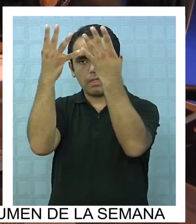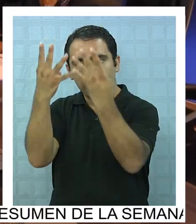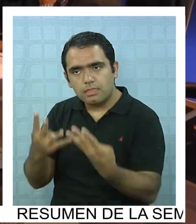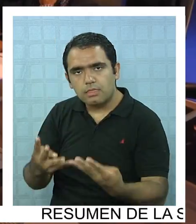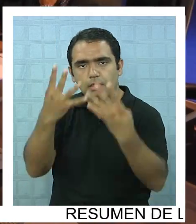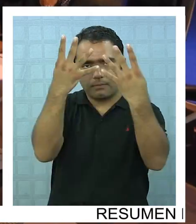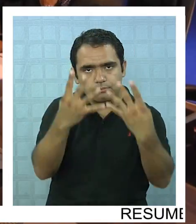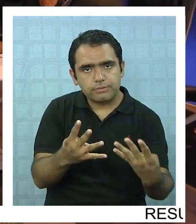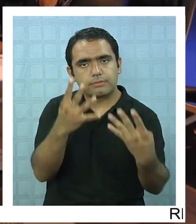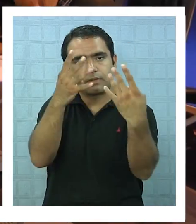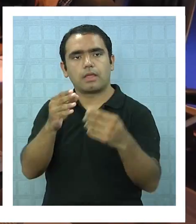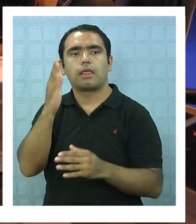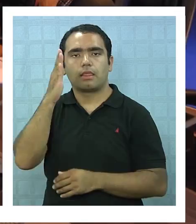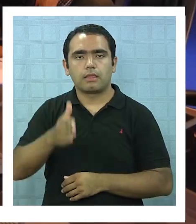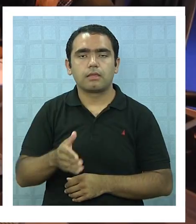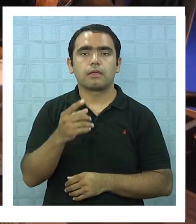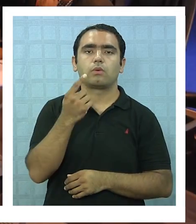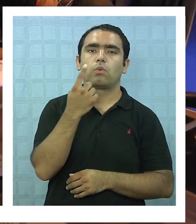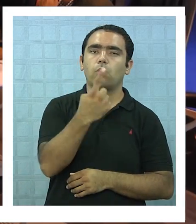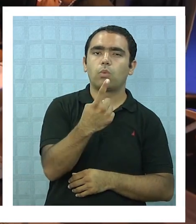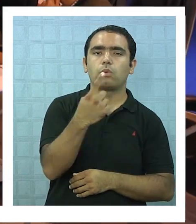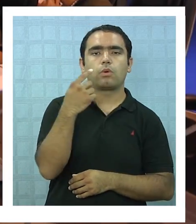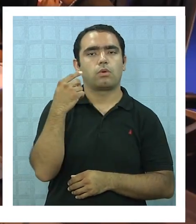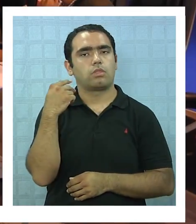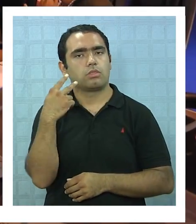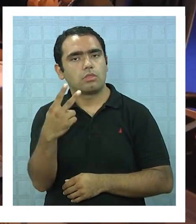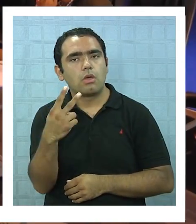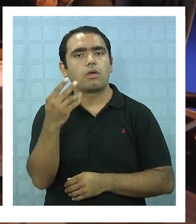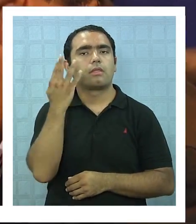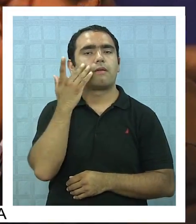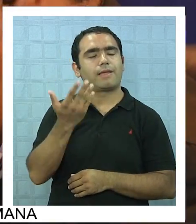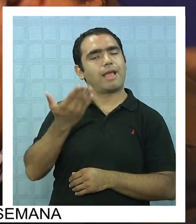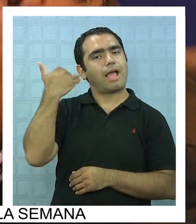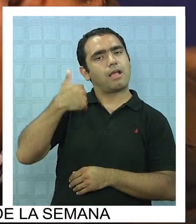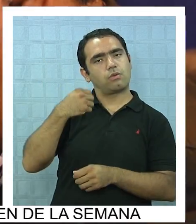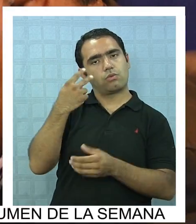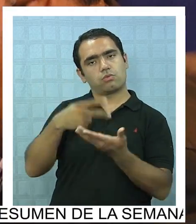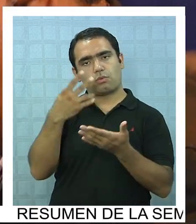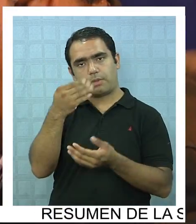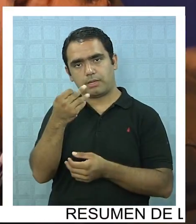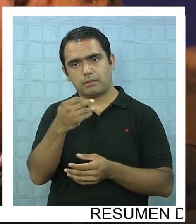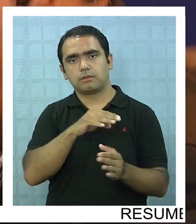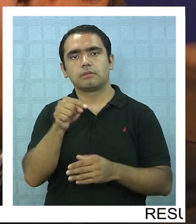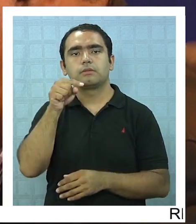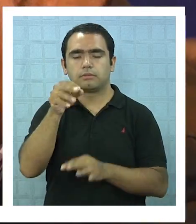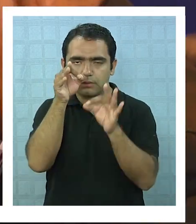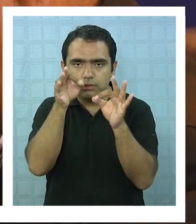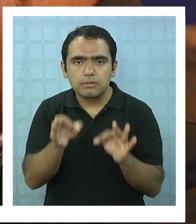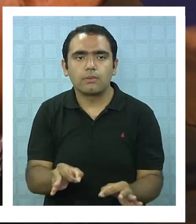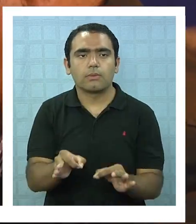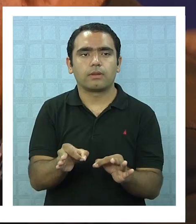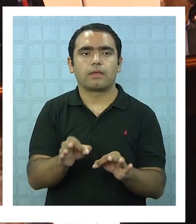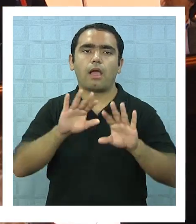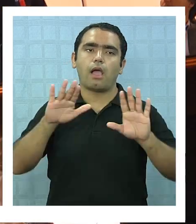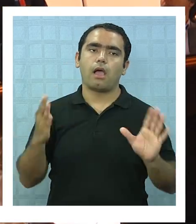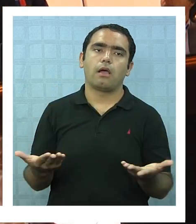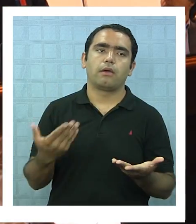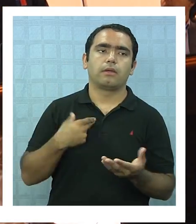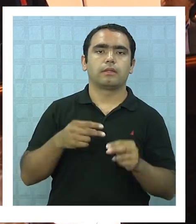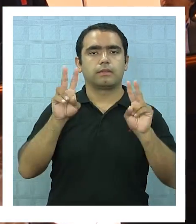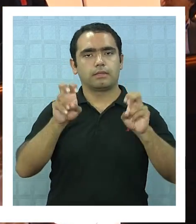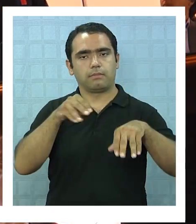esta emergencia que se nos presentó el 1 y 2 de abril del año 2014 como una oportunidad para dar una mayor seguridad en todo lo que